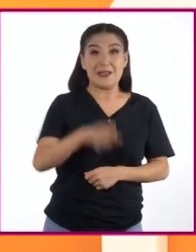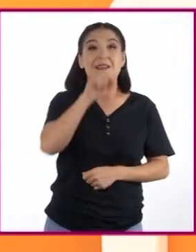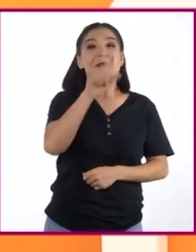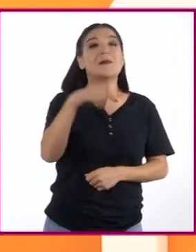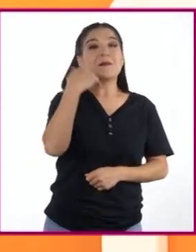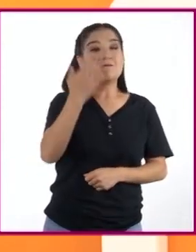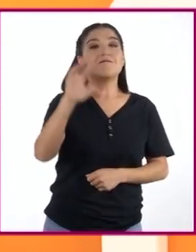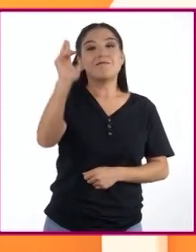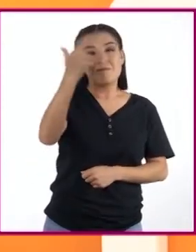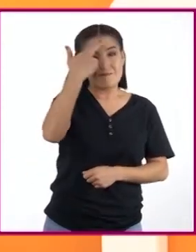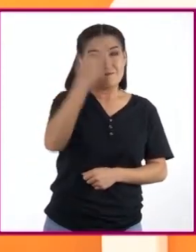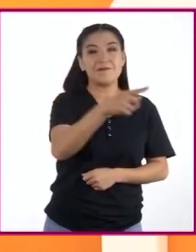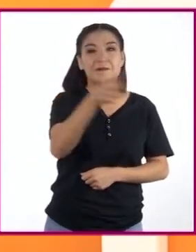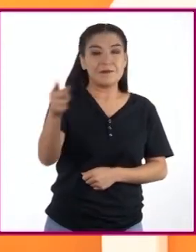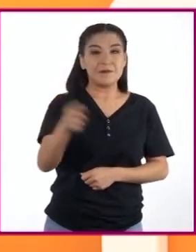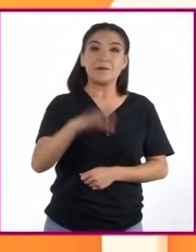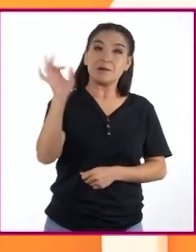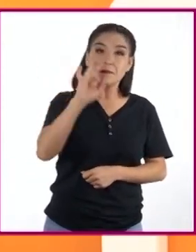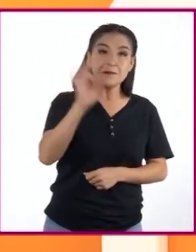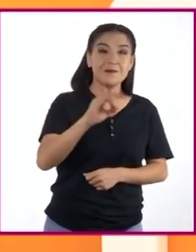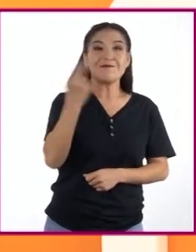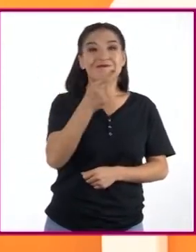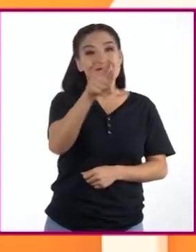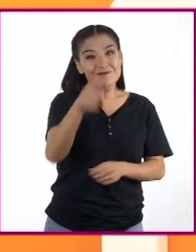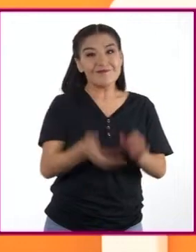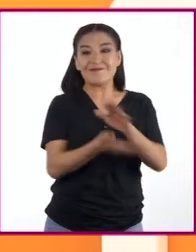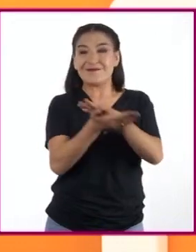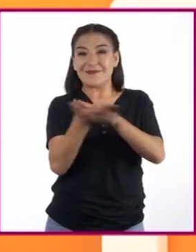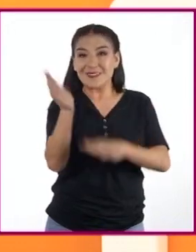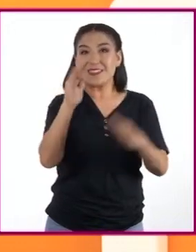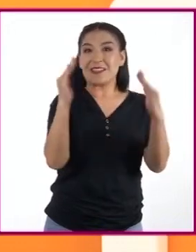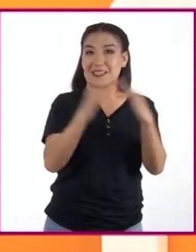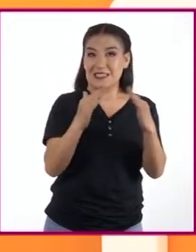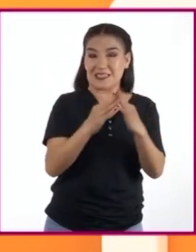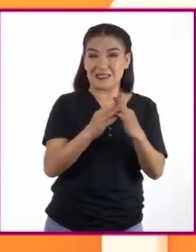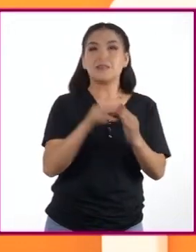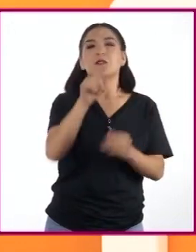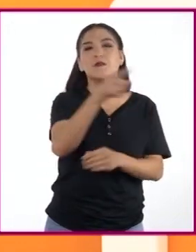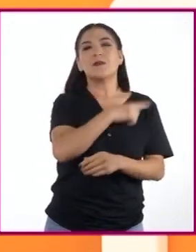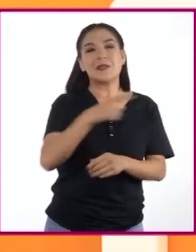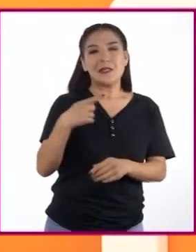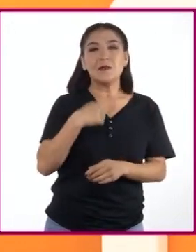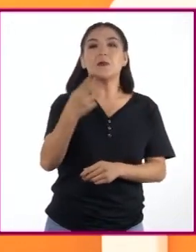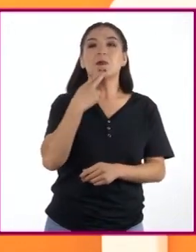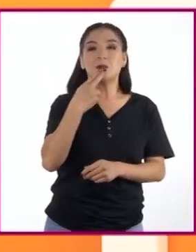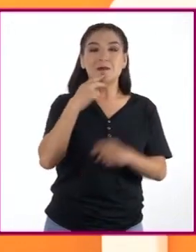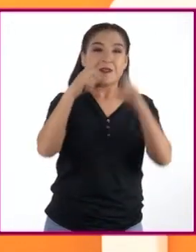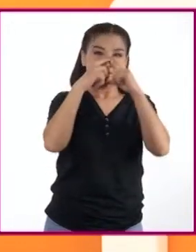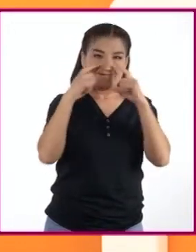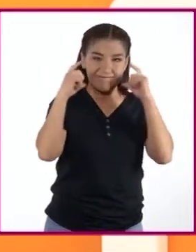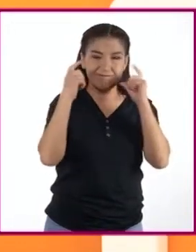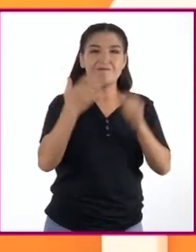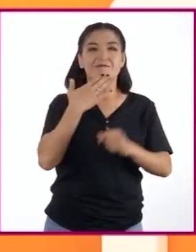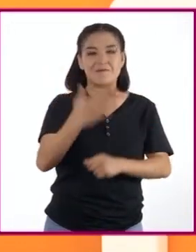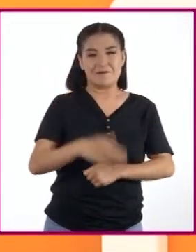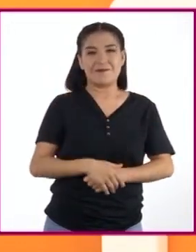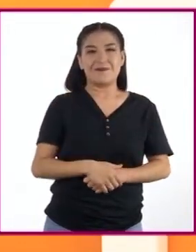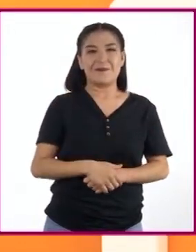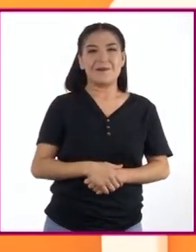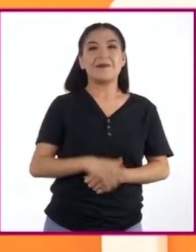quiero recordarles que si requieren salir de casa, utilicen correctamente el cubrebocas, es